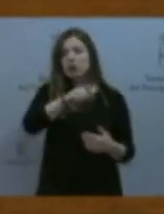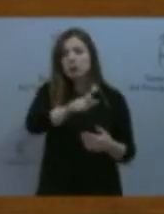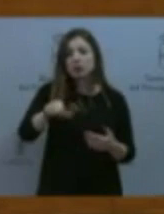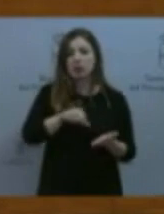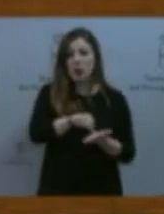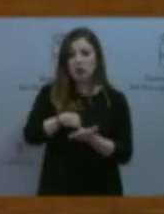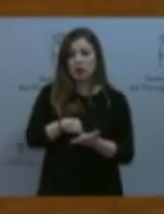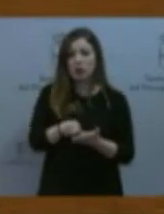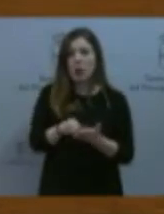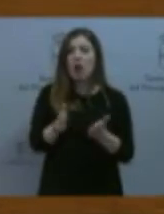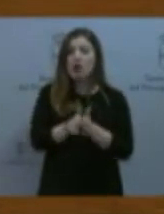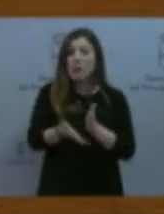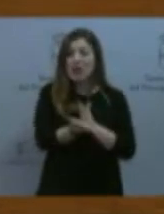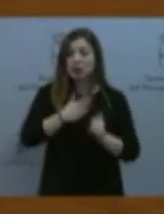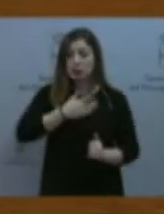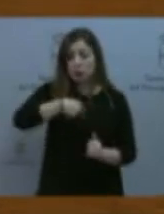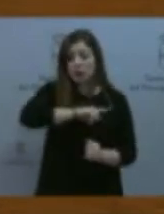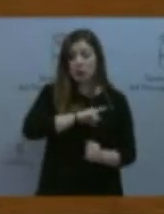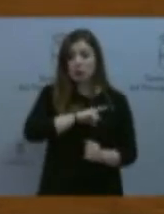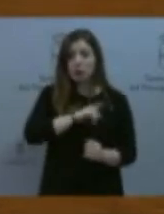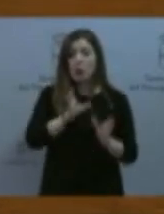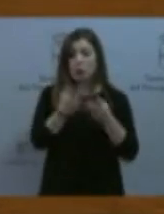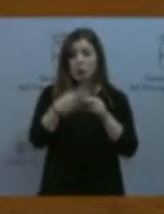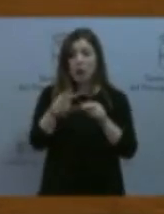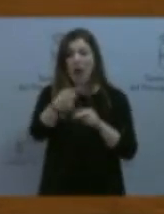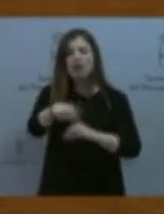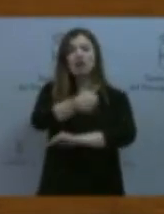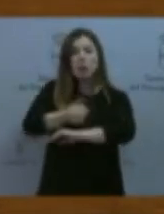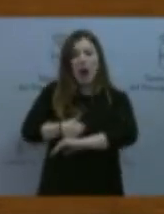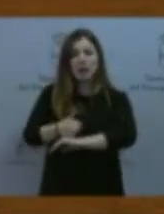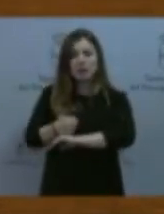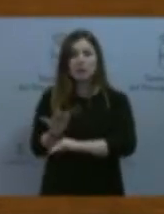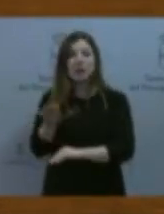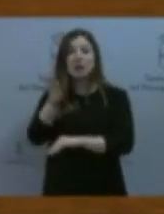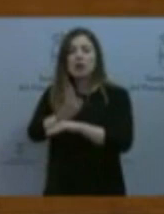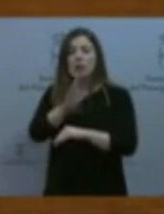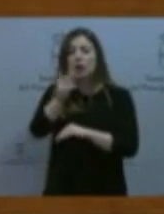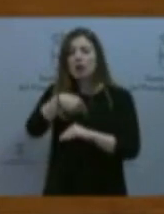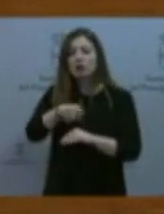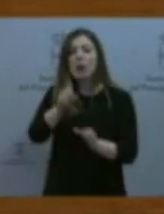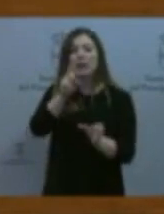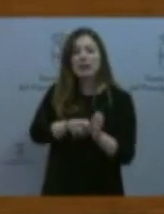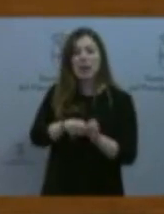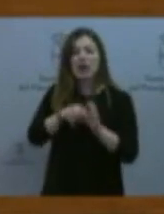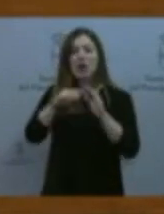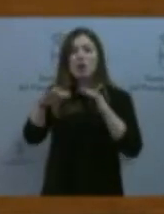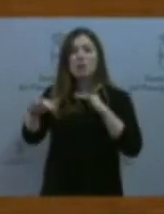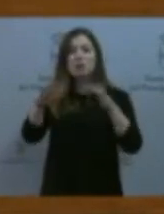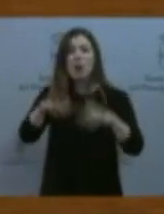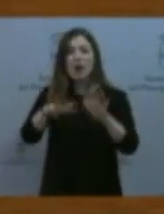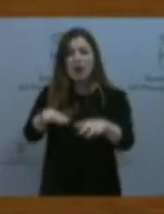tribunales por participar en movilizaciones sociales, por defender los derechos de colectivos vulnerables.